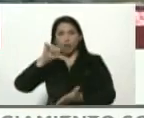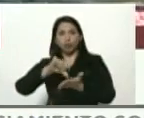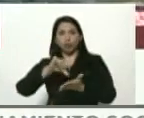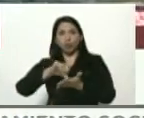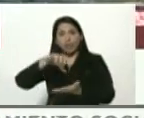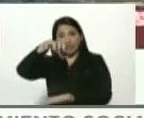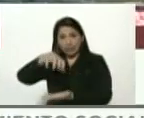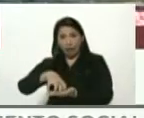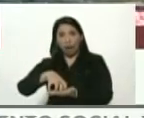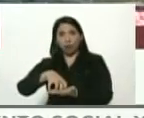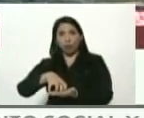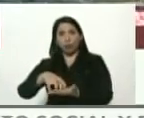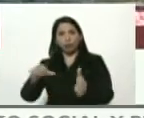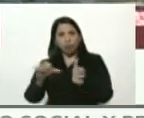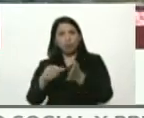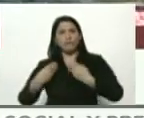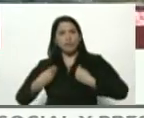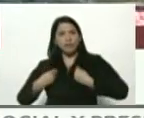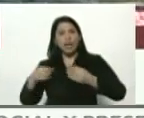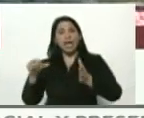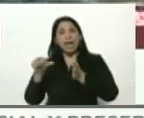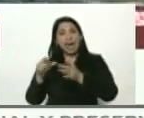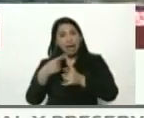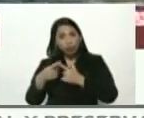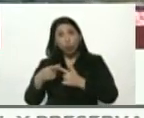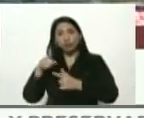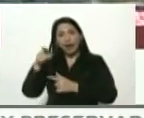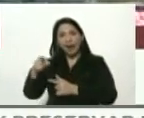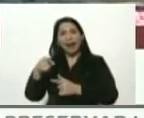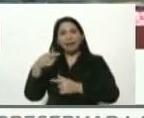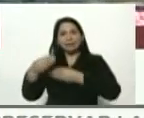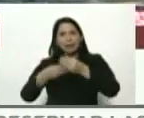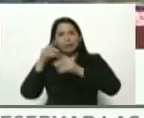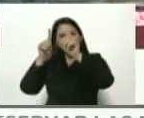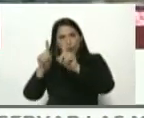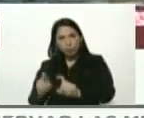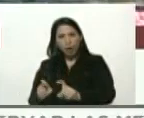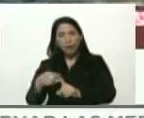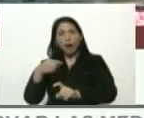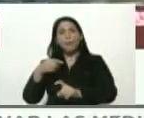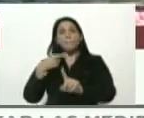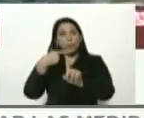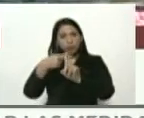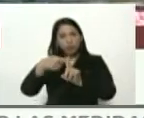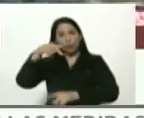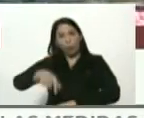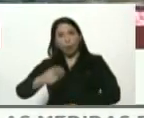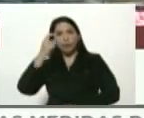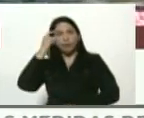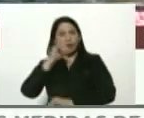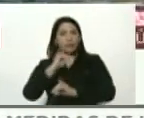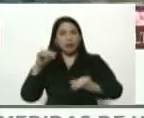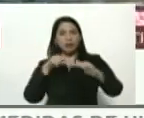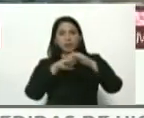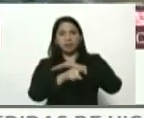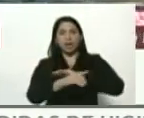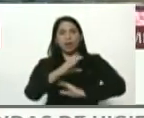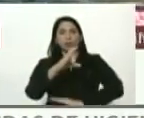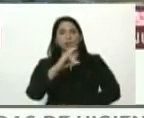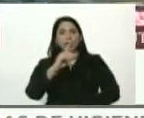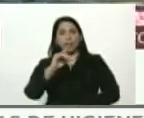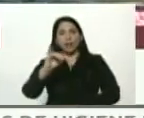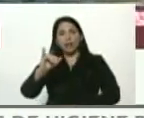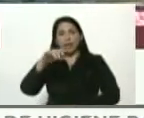estado destino. Y allí dio positivo a la prueba molecular el día de hoy. Ya está ingresado en un CDI